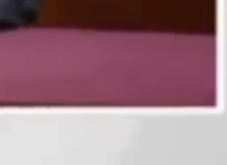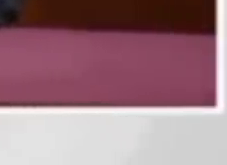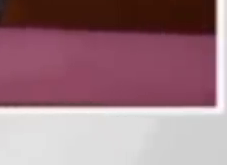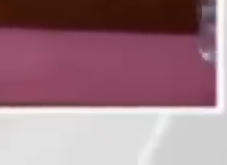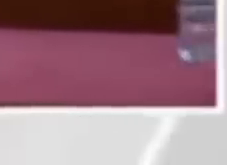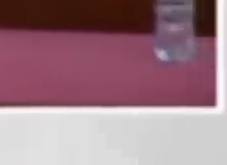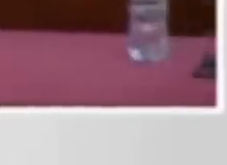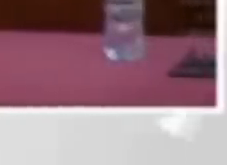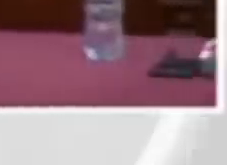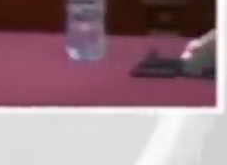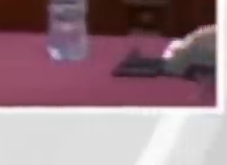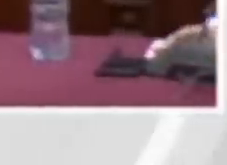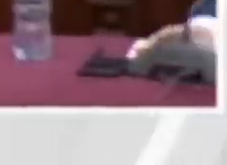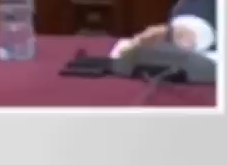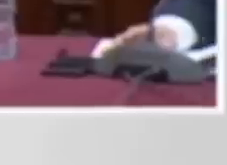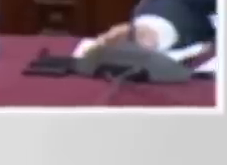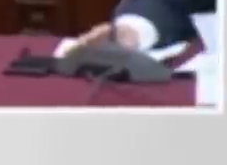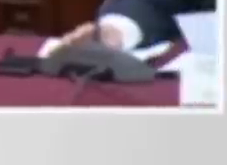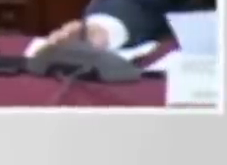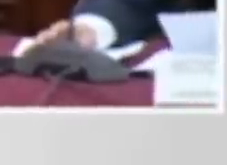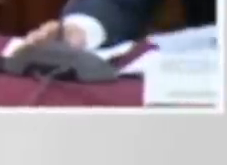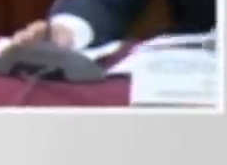Congresista Francis Paredes.